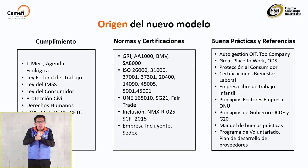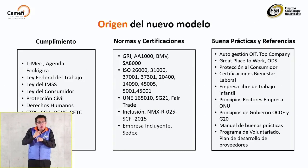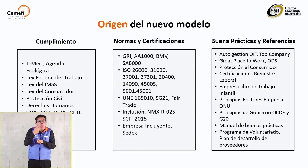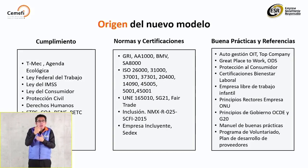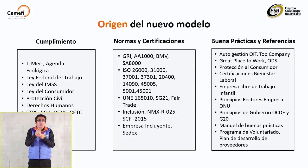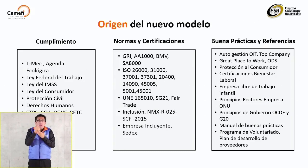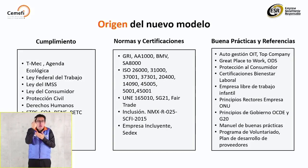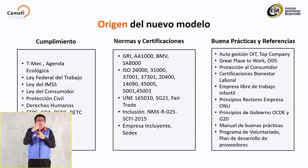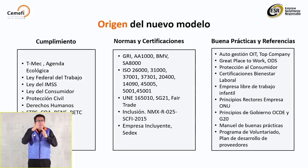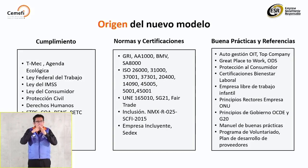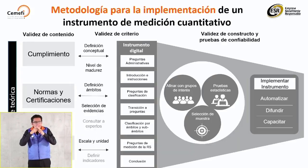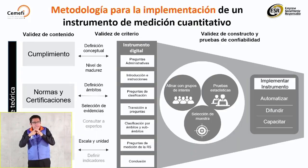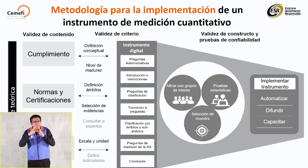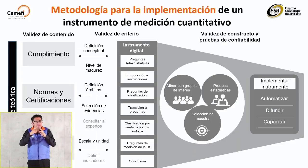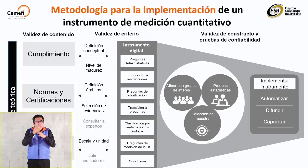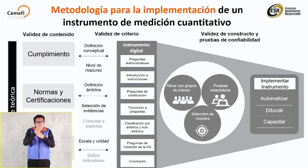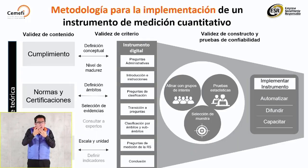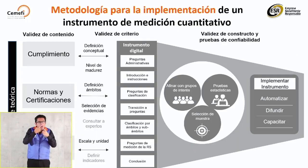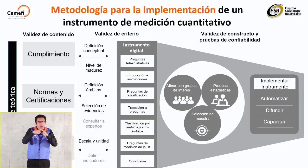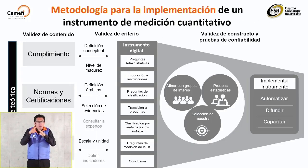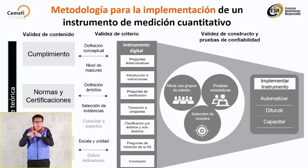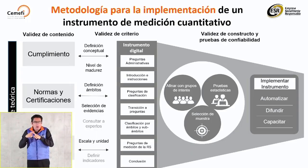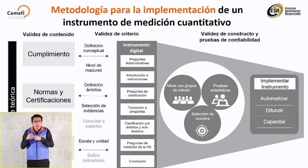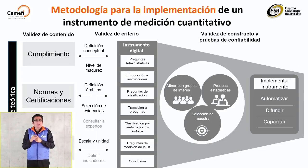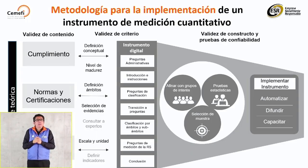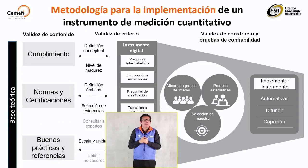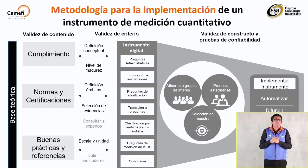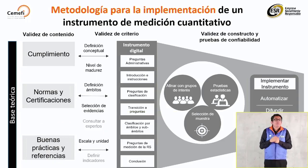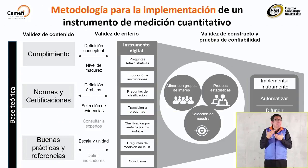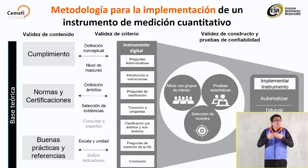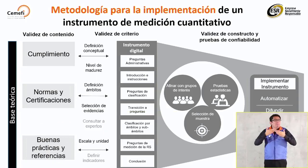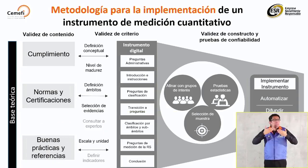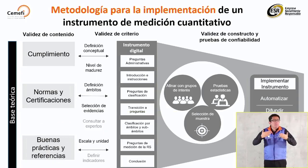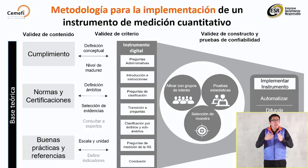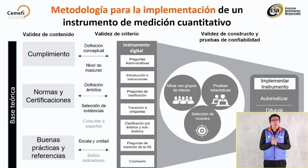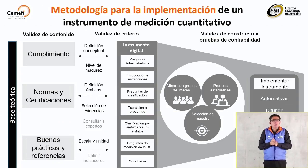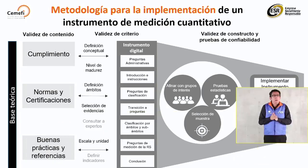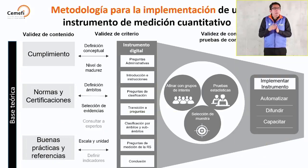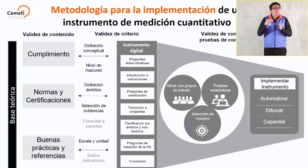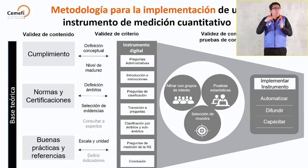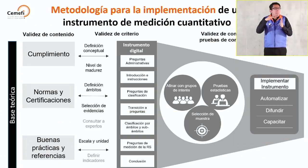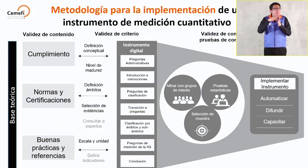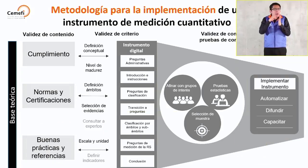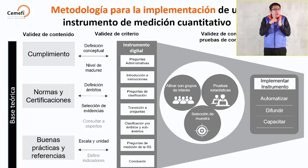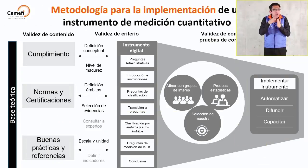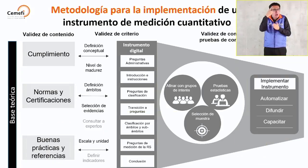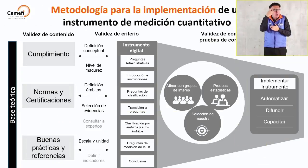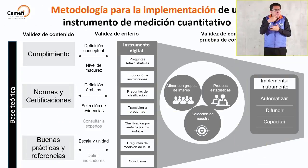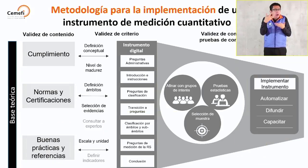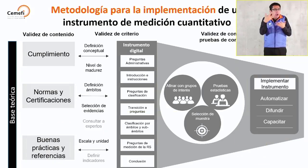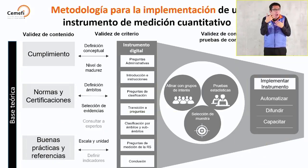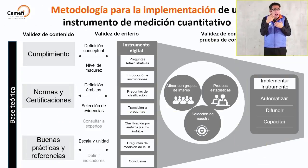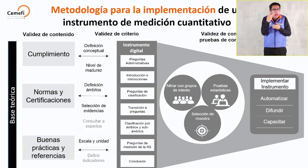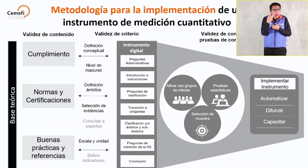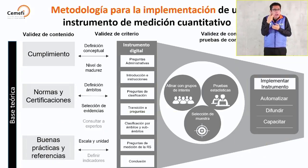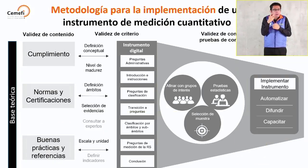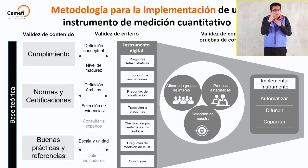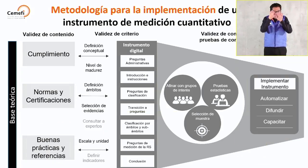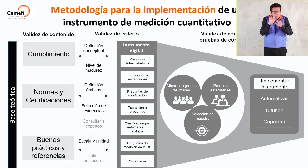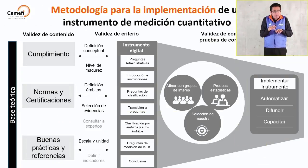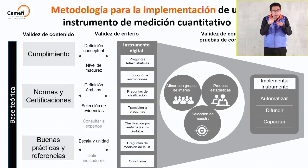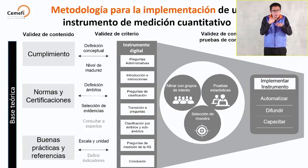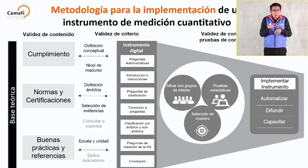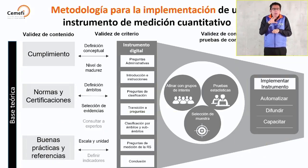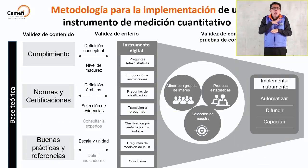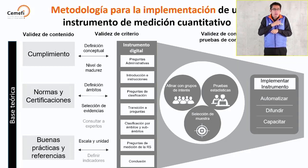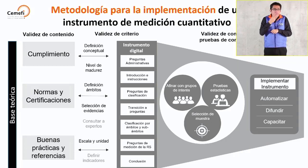medir diferentes aspectos. Ahora, la metodología para la implementación del instrumento pues tuvo que ver